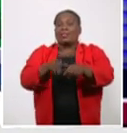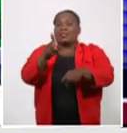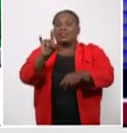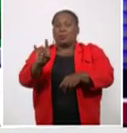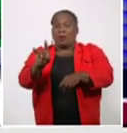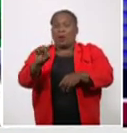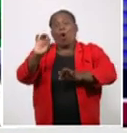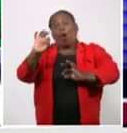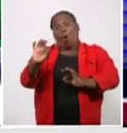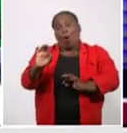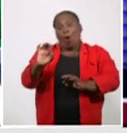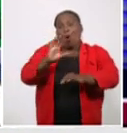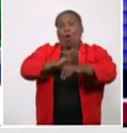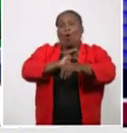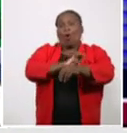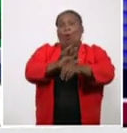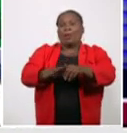larga.